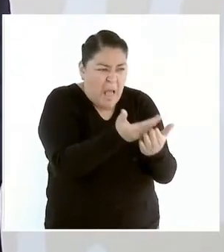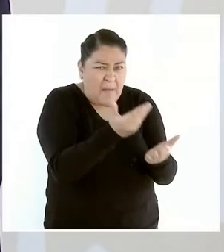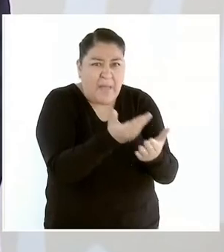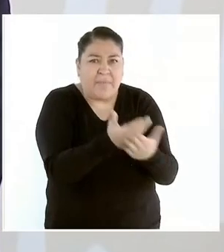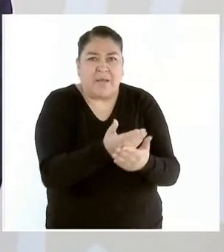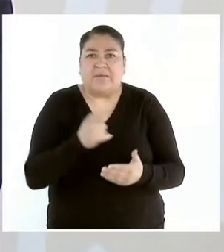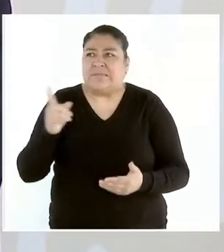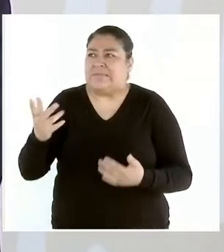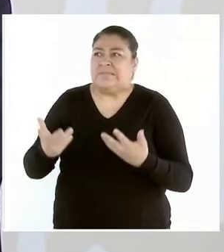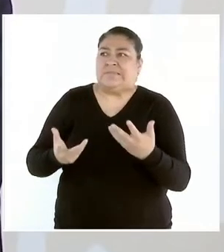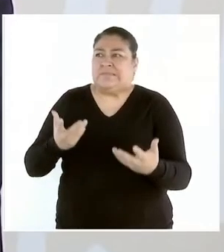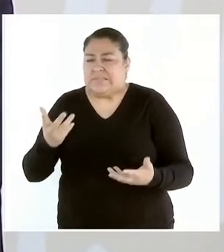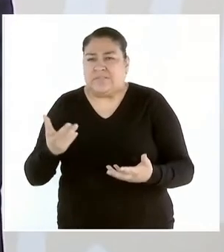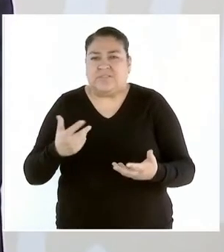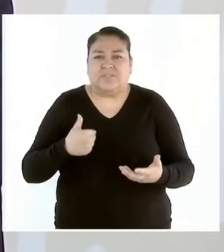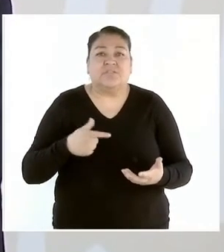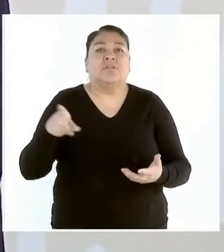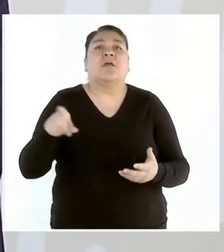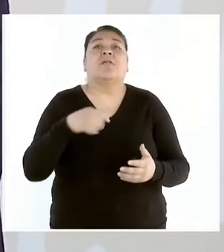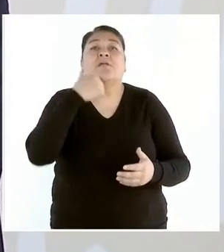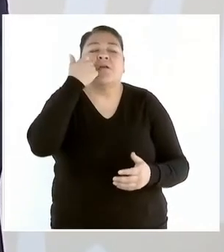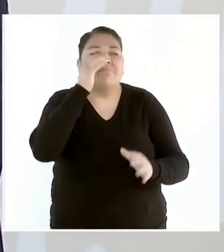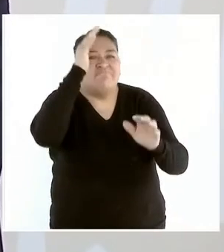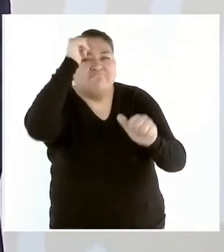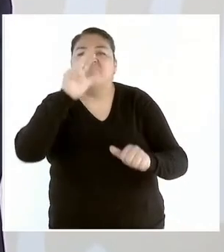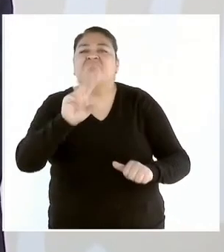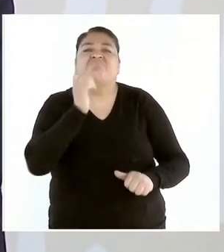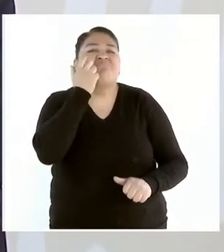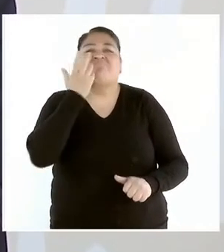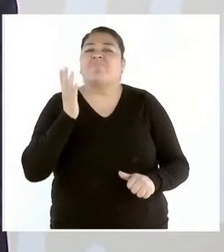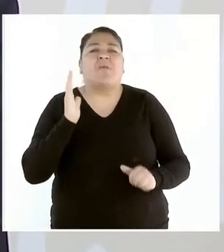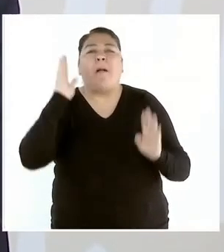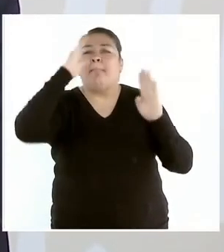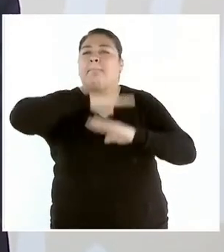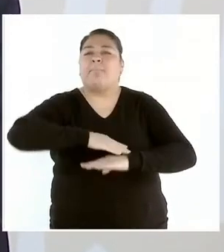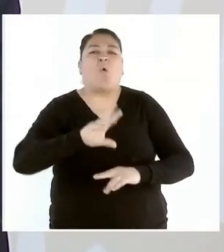buscando eludir el arreglo pacífico